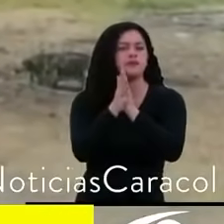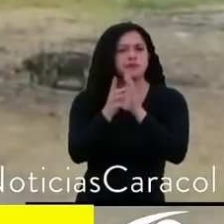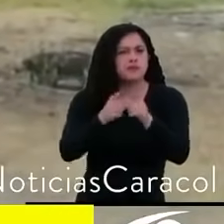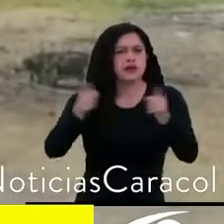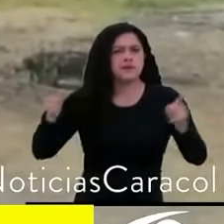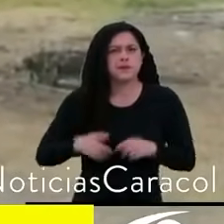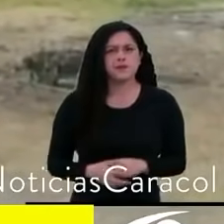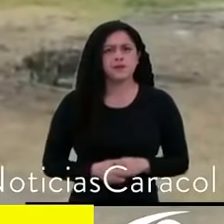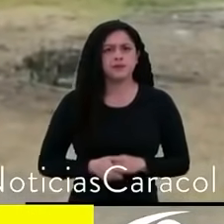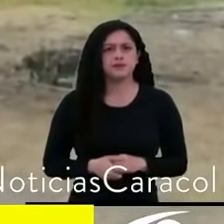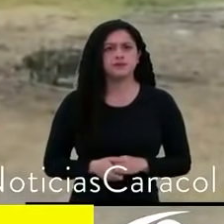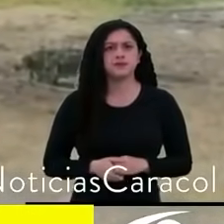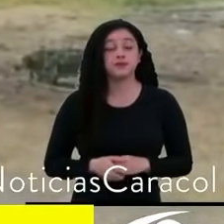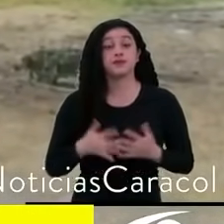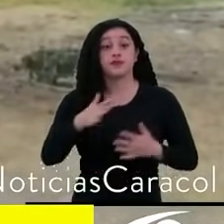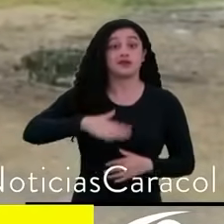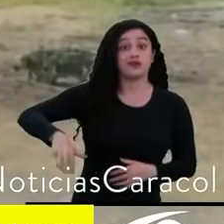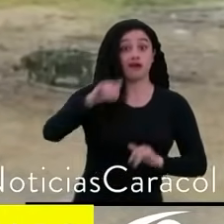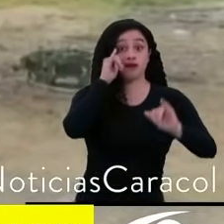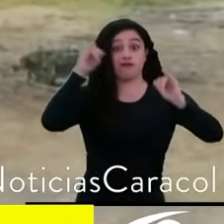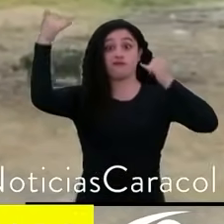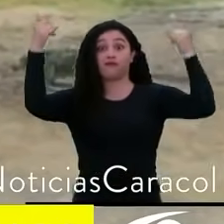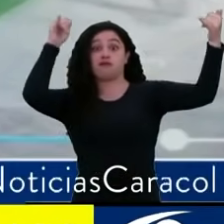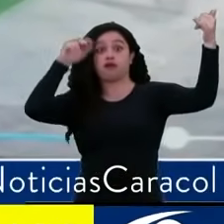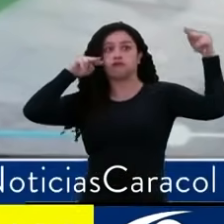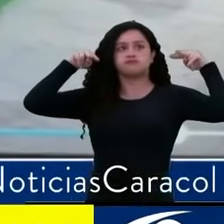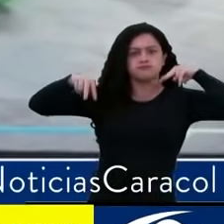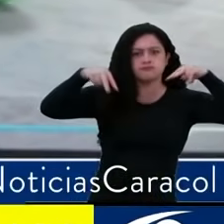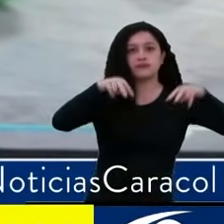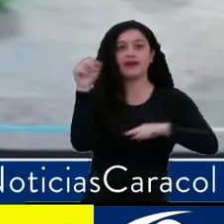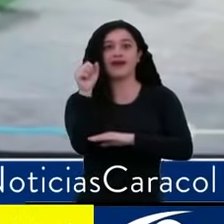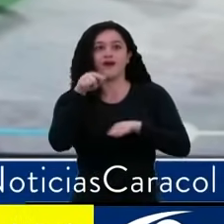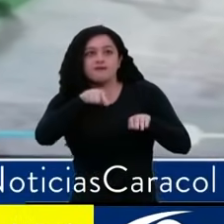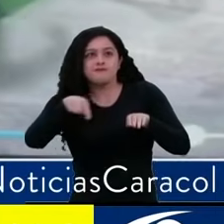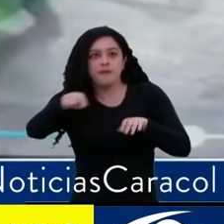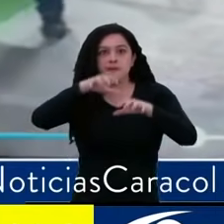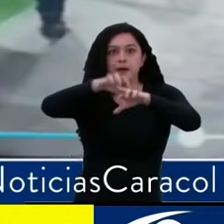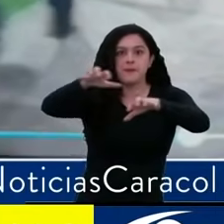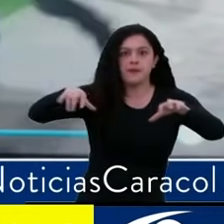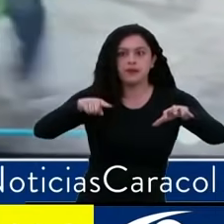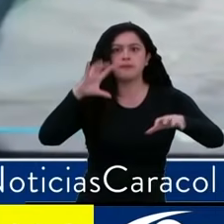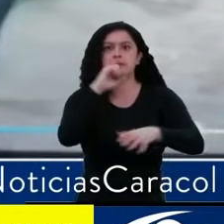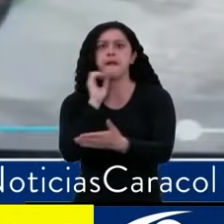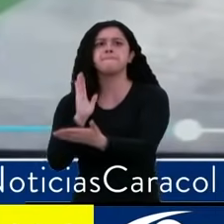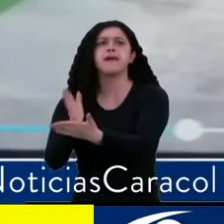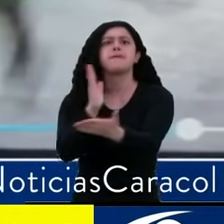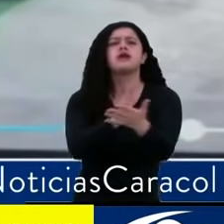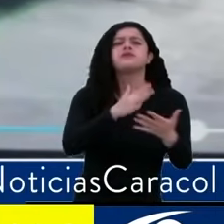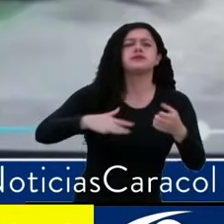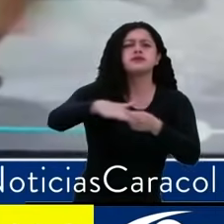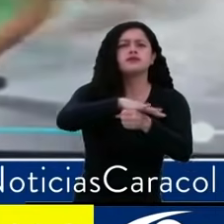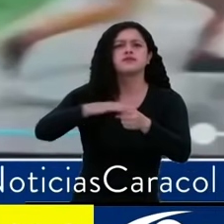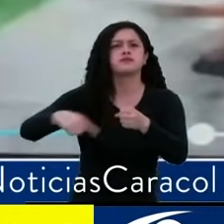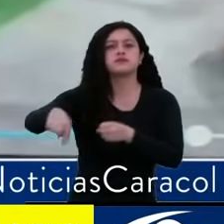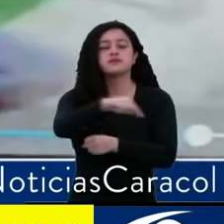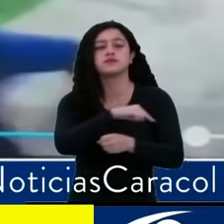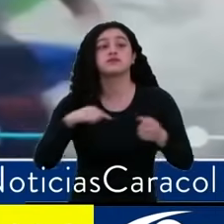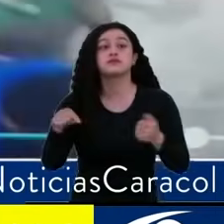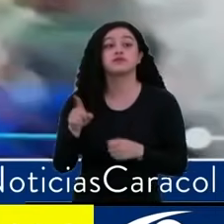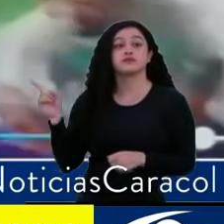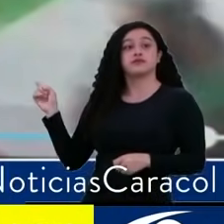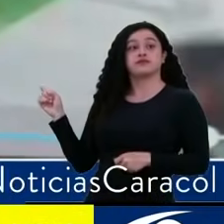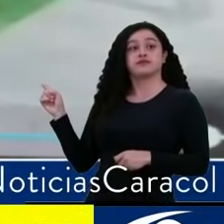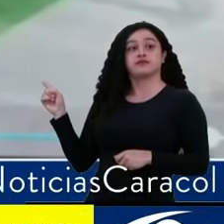En cámaras de seguridad quedó registrado un atentado perpetrado anoche en el barrio 20 de enero en la comuna 3 de Barranca